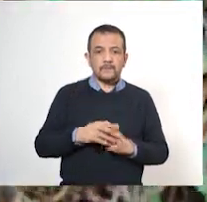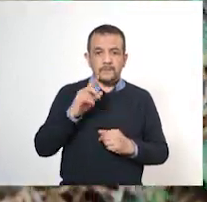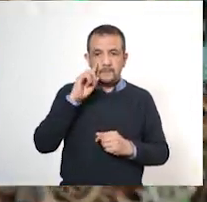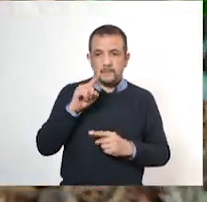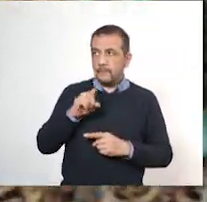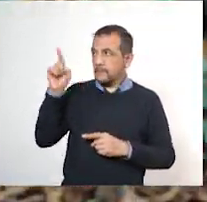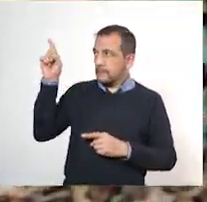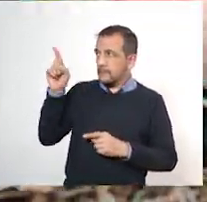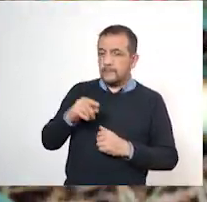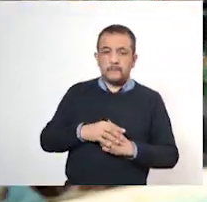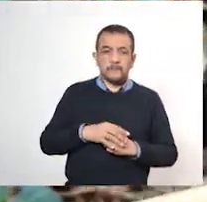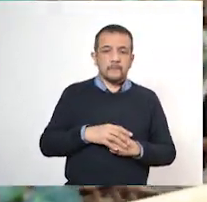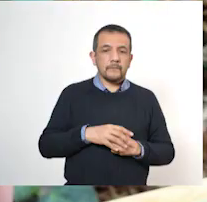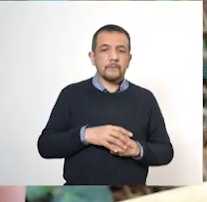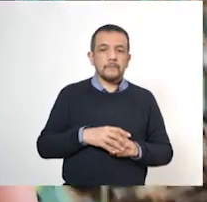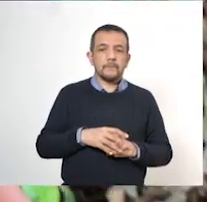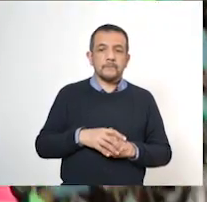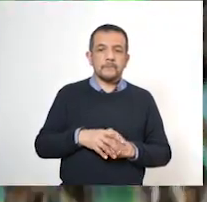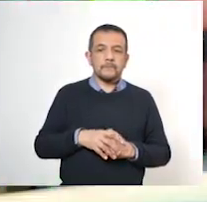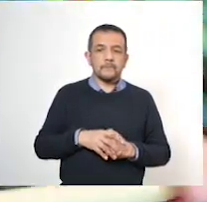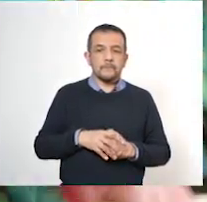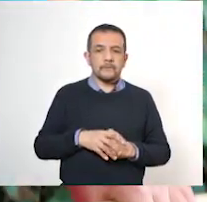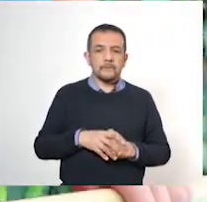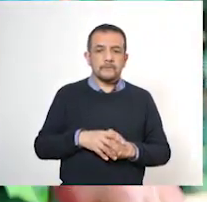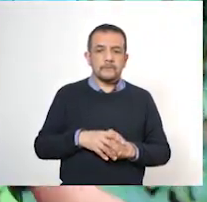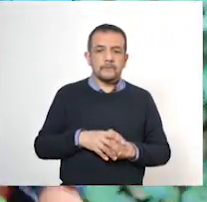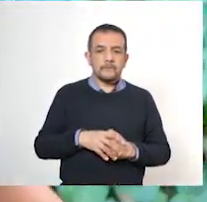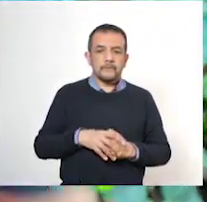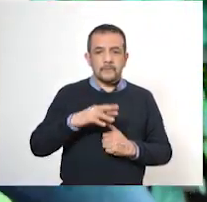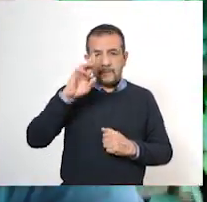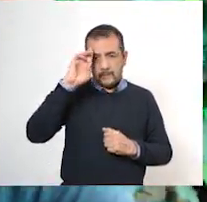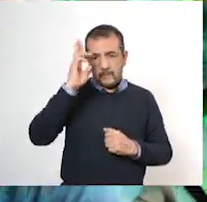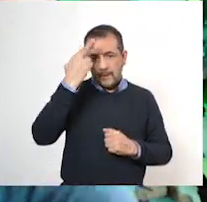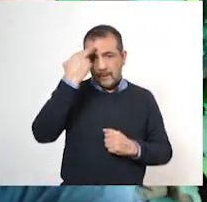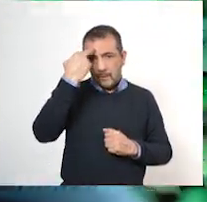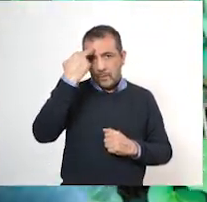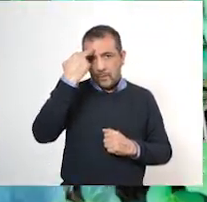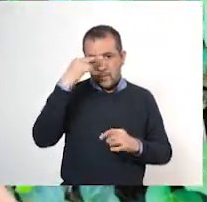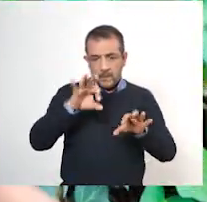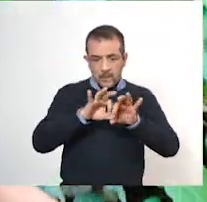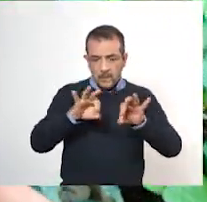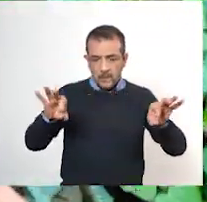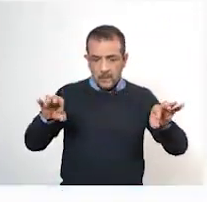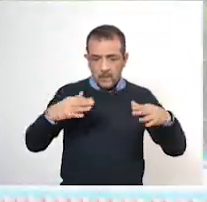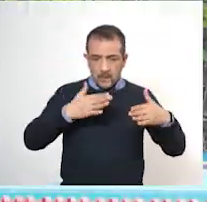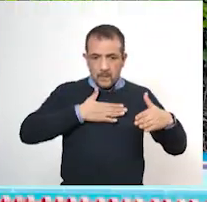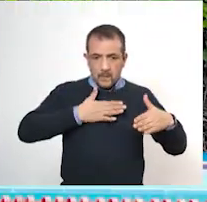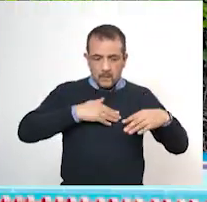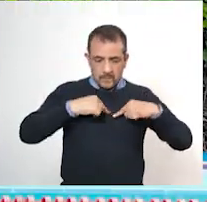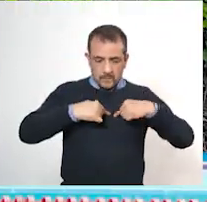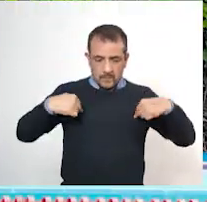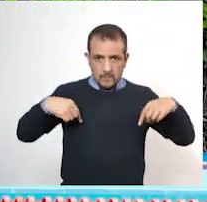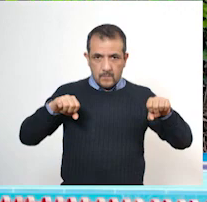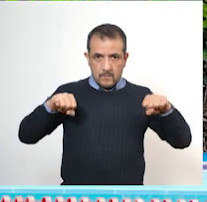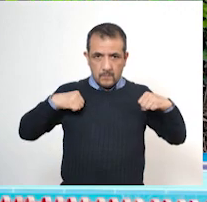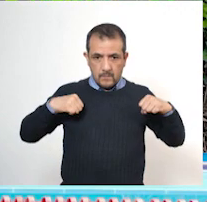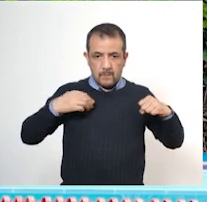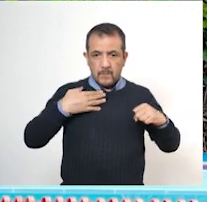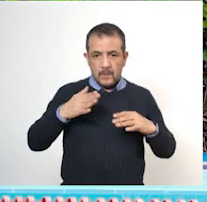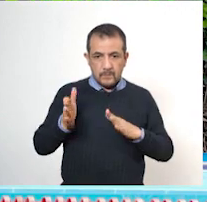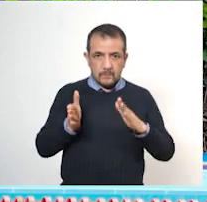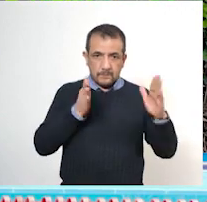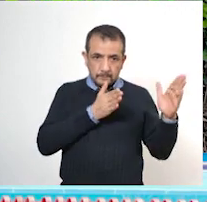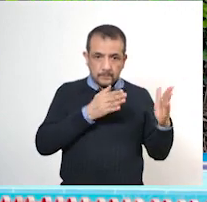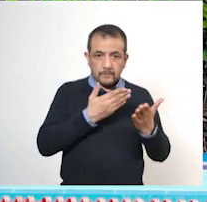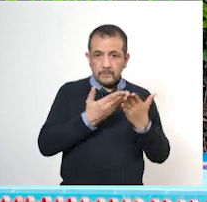bien, vamos a intentar abrir un poquito más el compás y recuerden que el palo de la escoba tiene que llegar a nuestro pecho. Bien, en este trabajo vamos